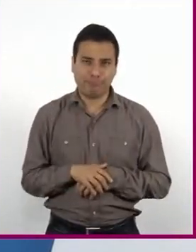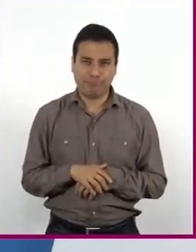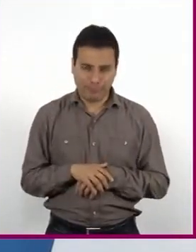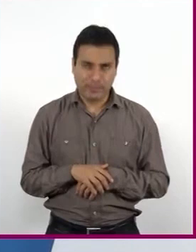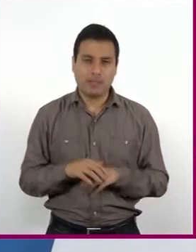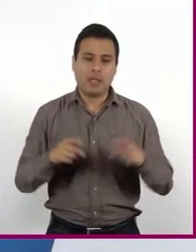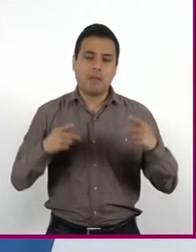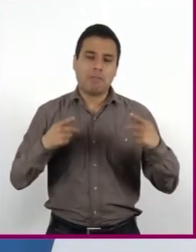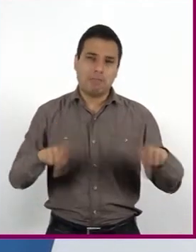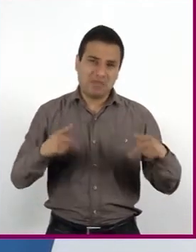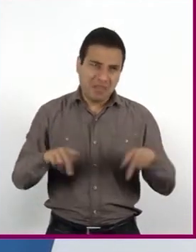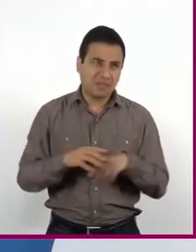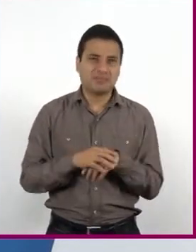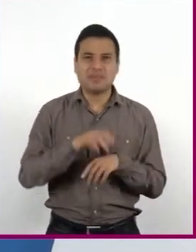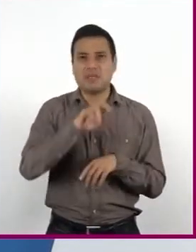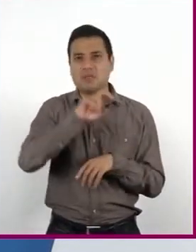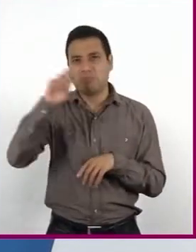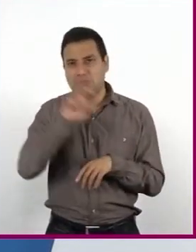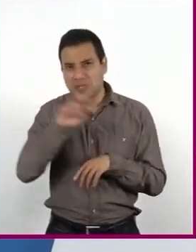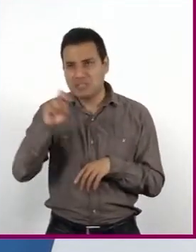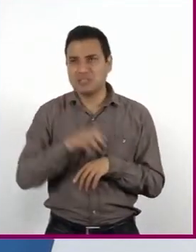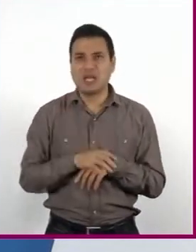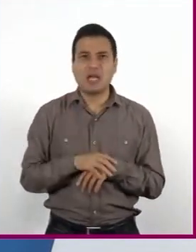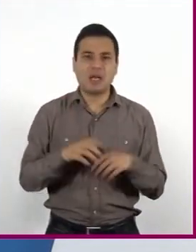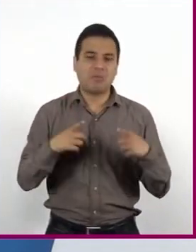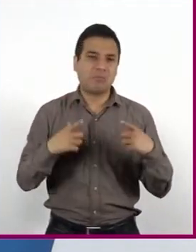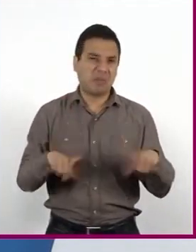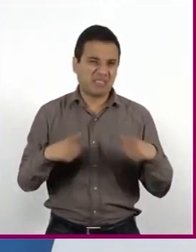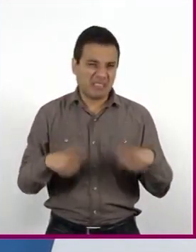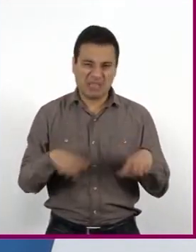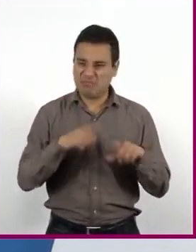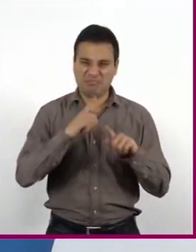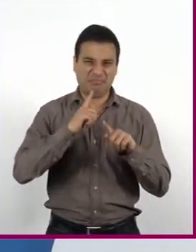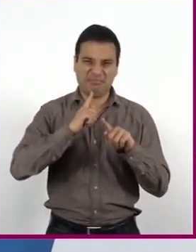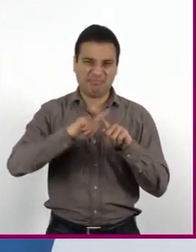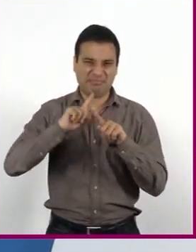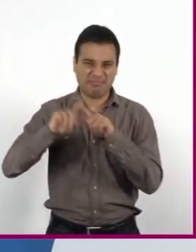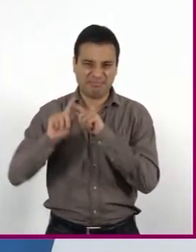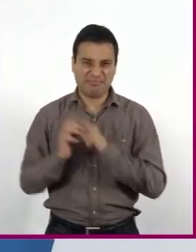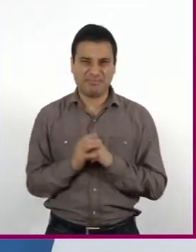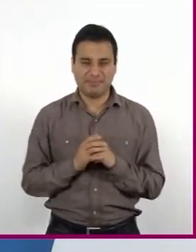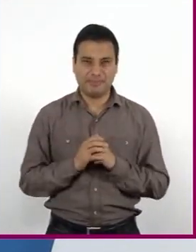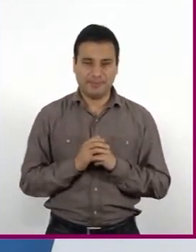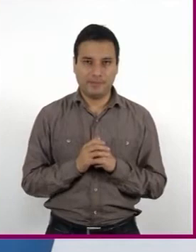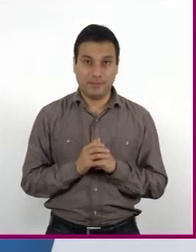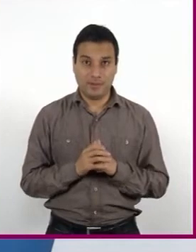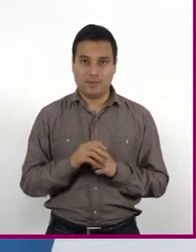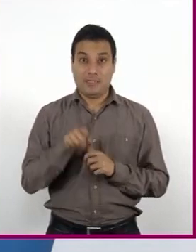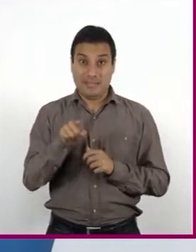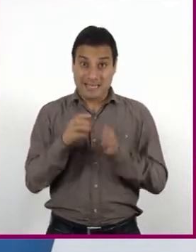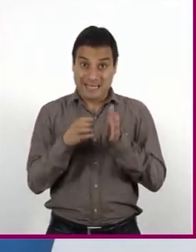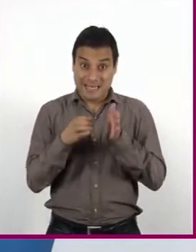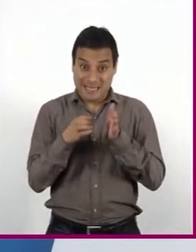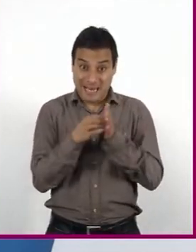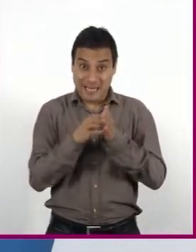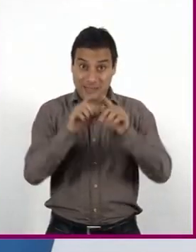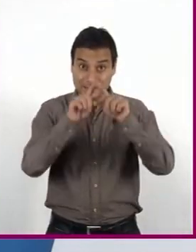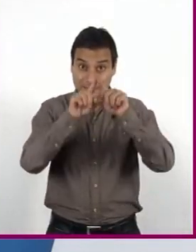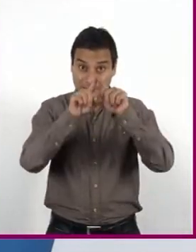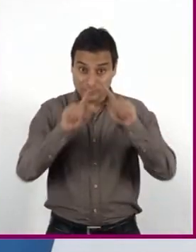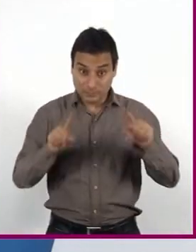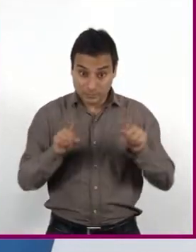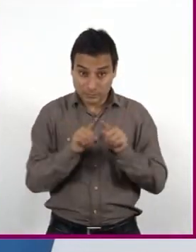porciones de pizza, de tarta u otros alimentos. La base y tapa de estas cajas